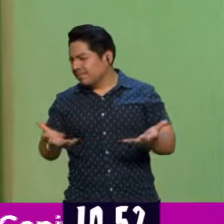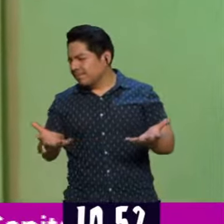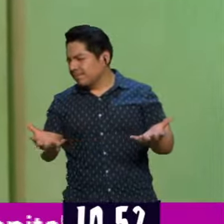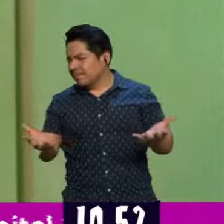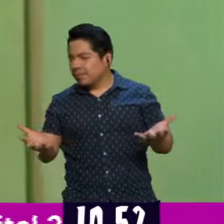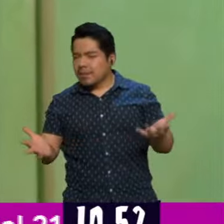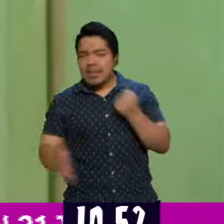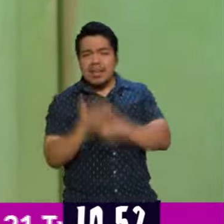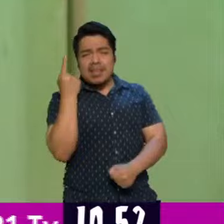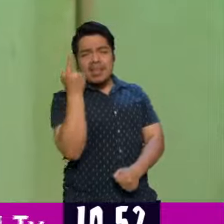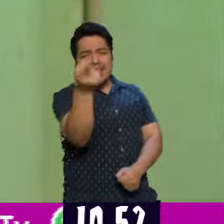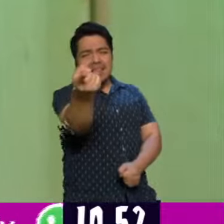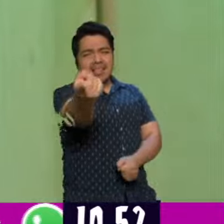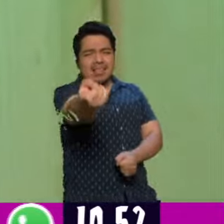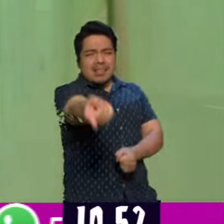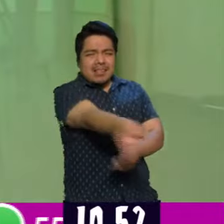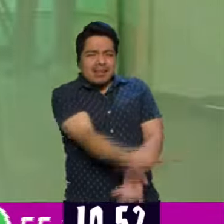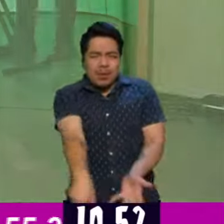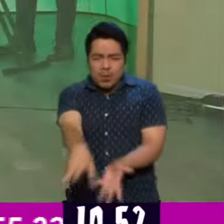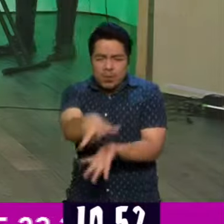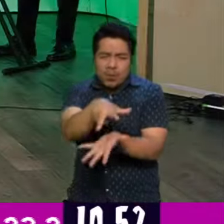por ti.